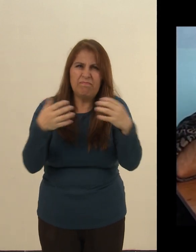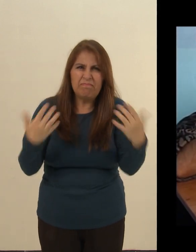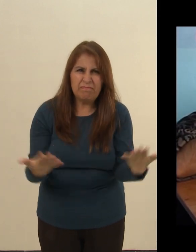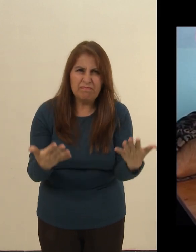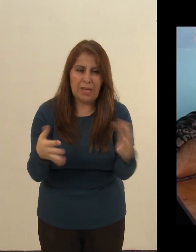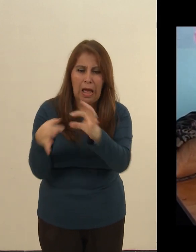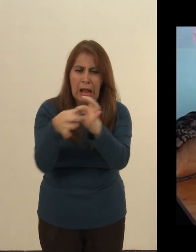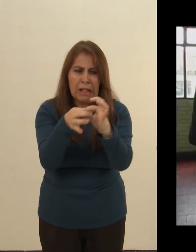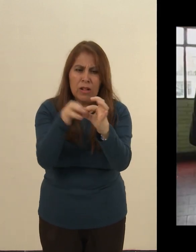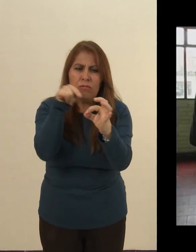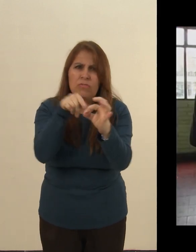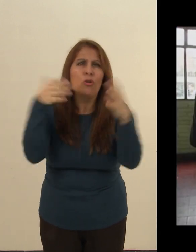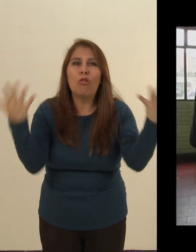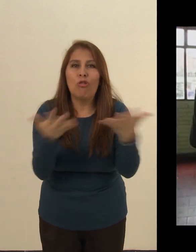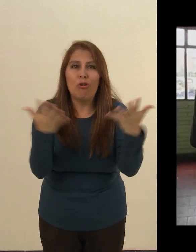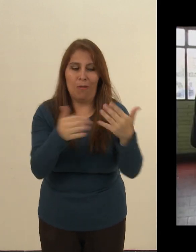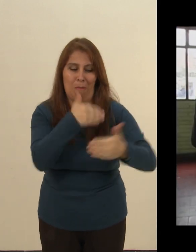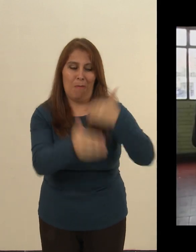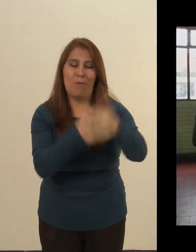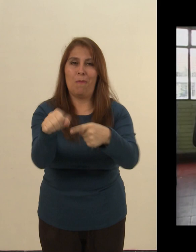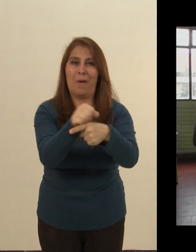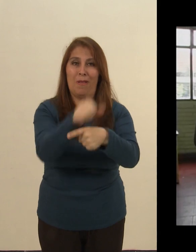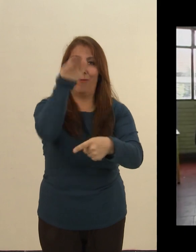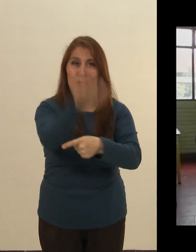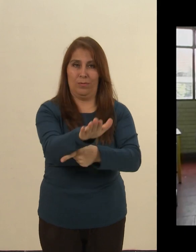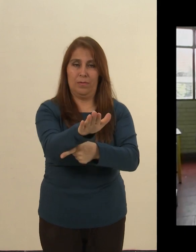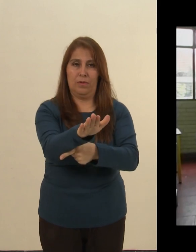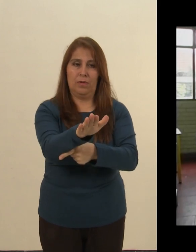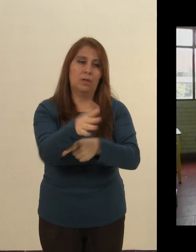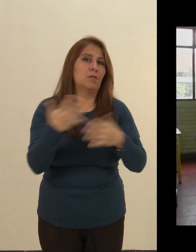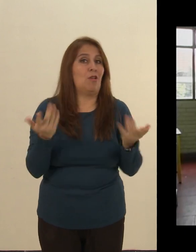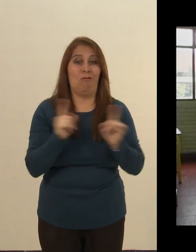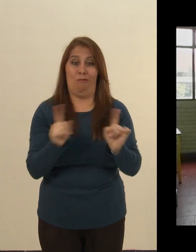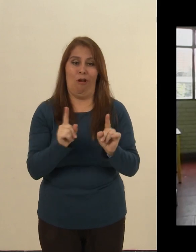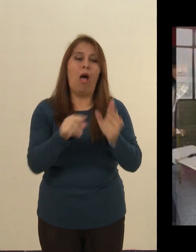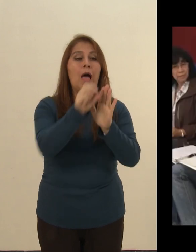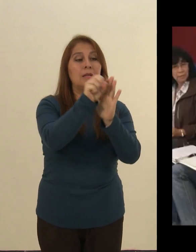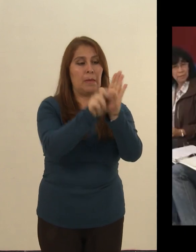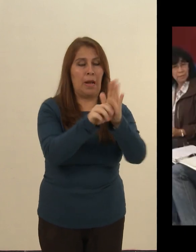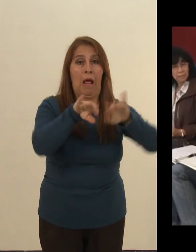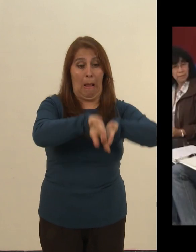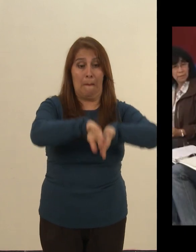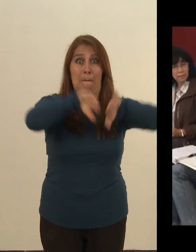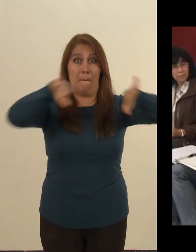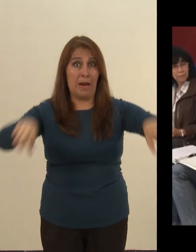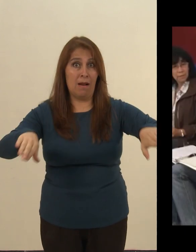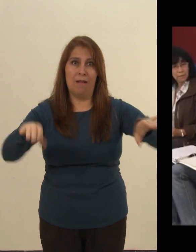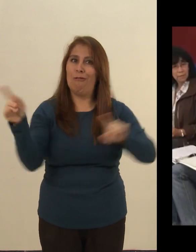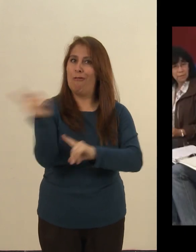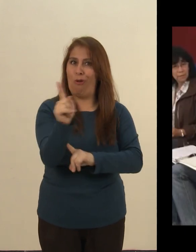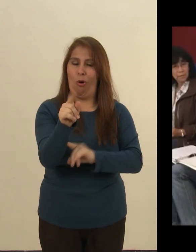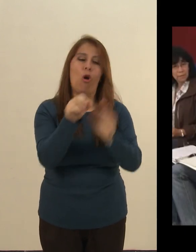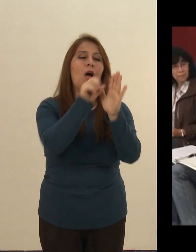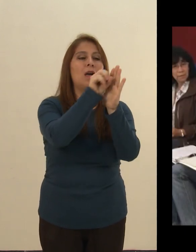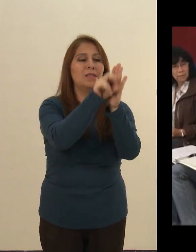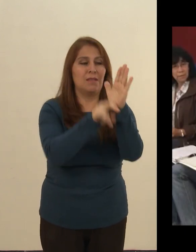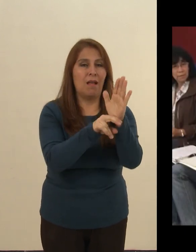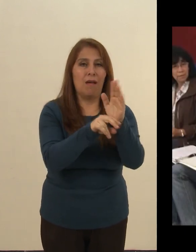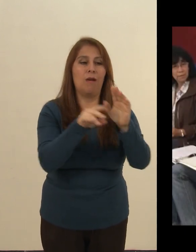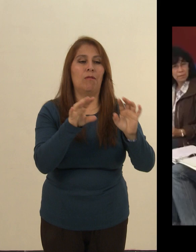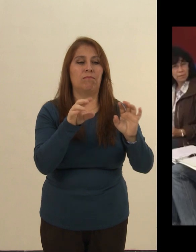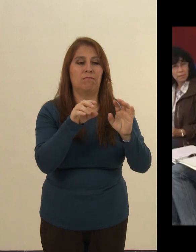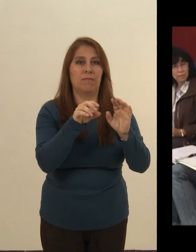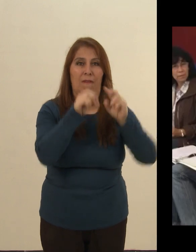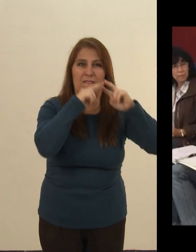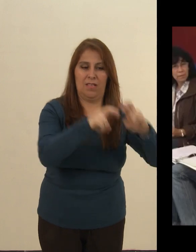docencia estén articuladas y que éstas se articulen en los procesos de práctica. Entonces ya no va a un seminario de investigación